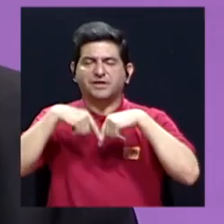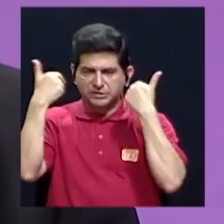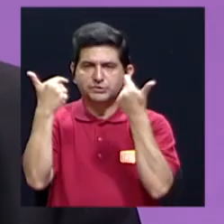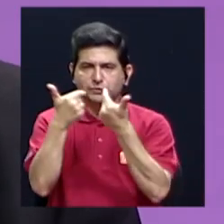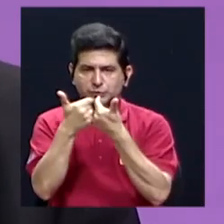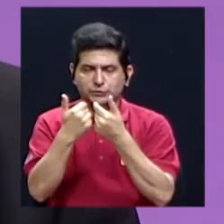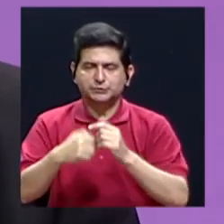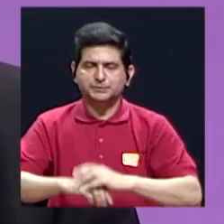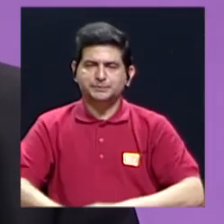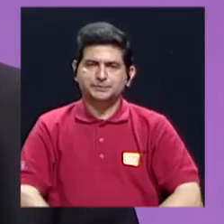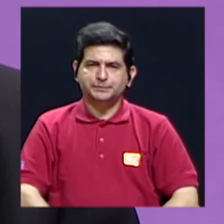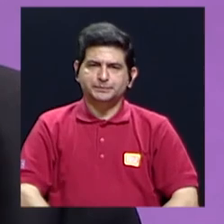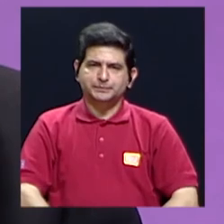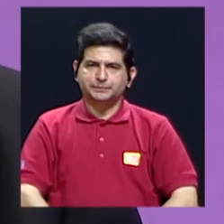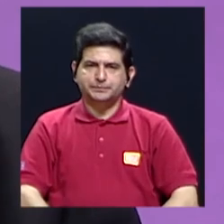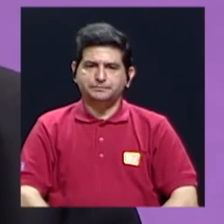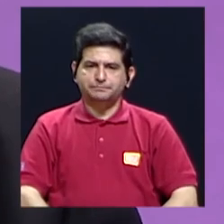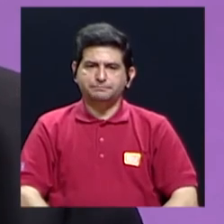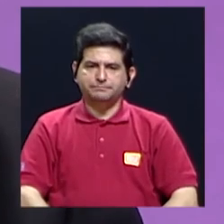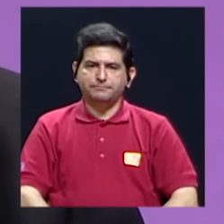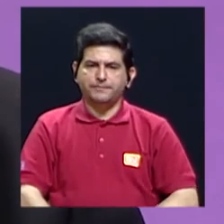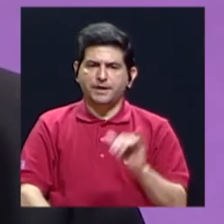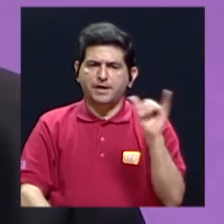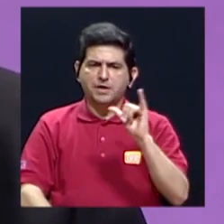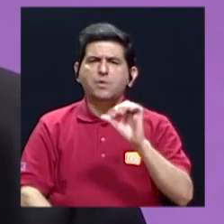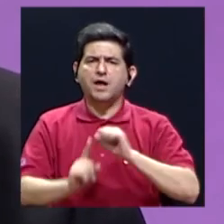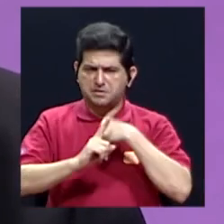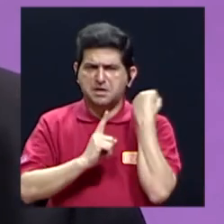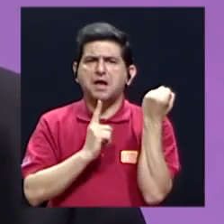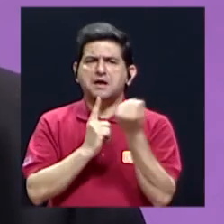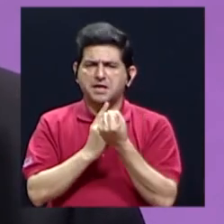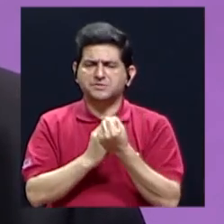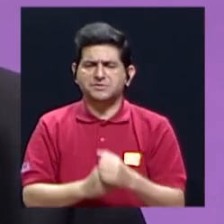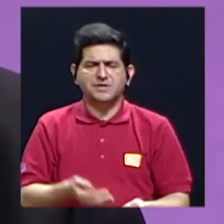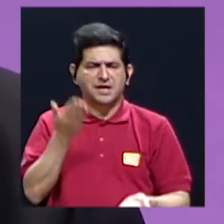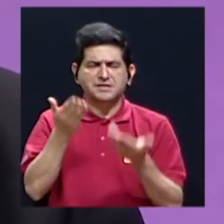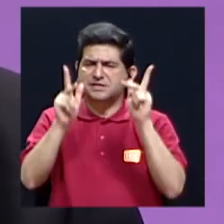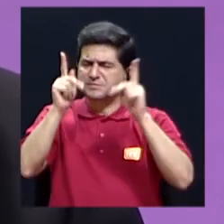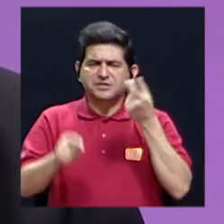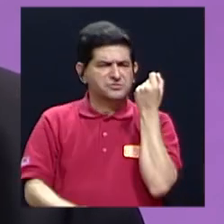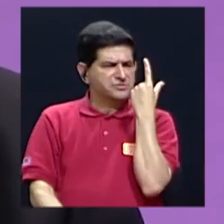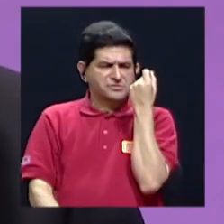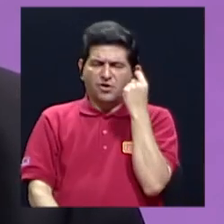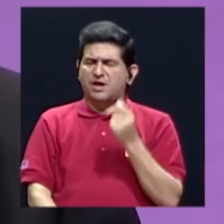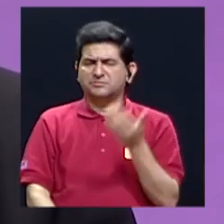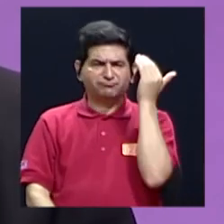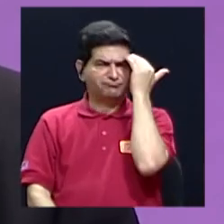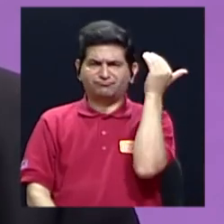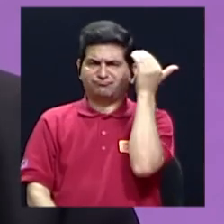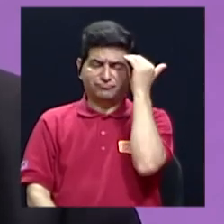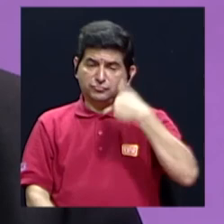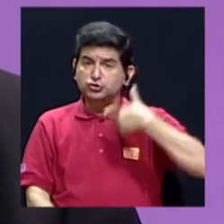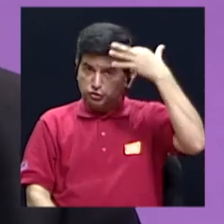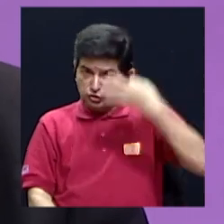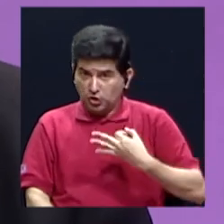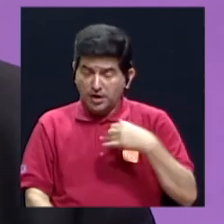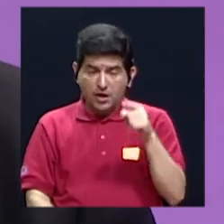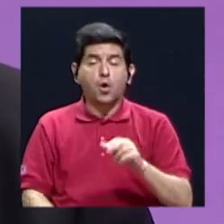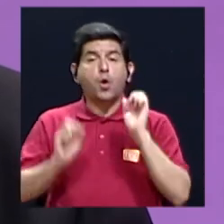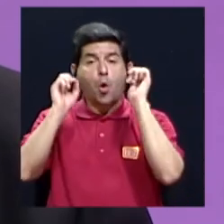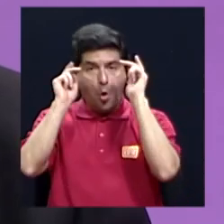sectores y en algunos sectores también de la sociedad hay mucha incomprensión y falta de conocimiento. Yo incluso creo que esta es